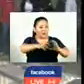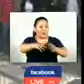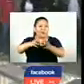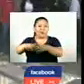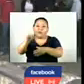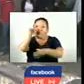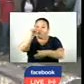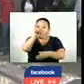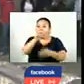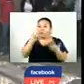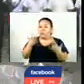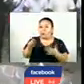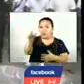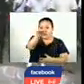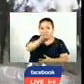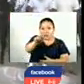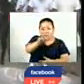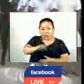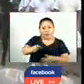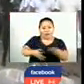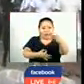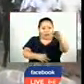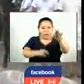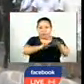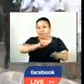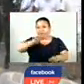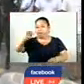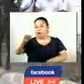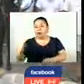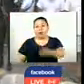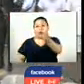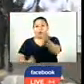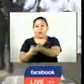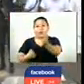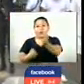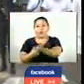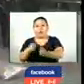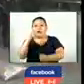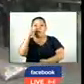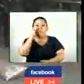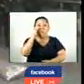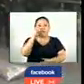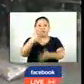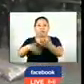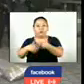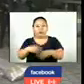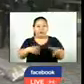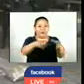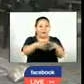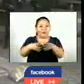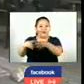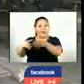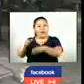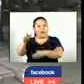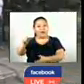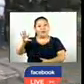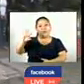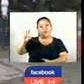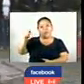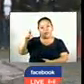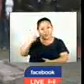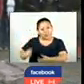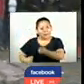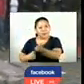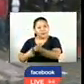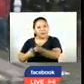por eso que para las próximas semanas ha girado orden que se haga un reforzamiento en las áreas especializadas del ministerio público que investigan